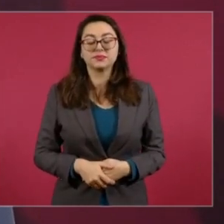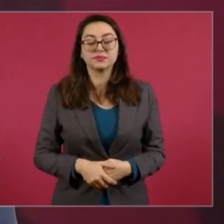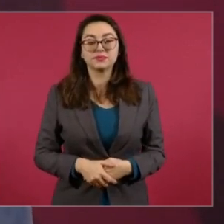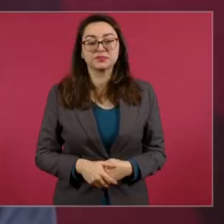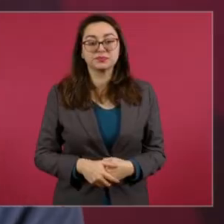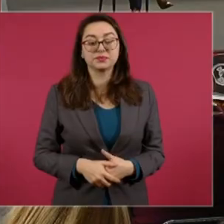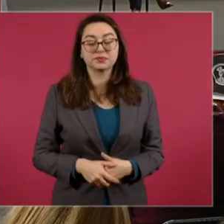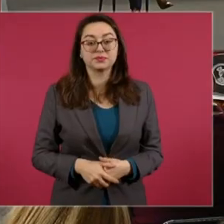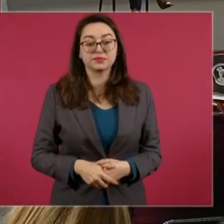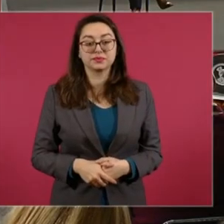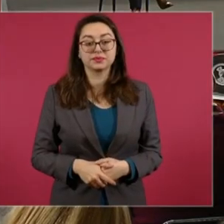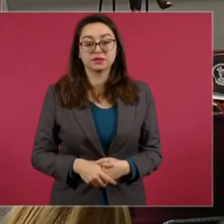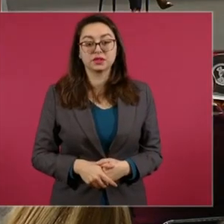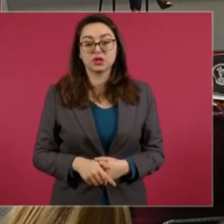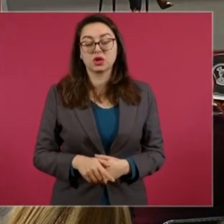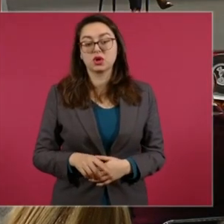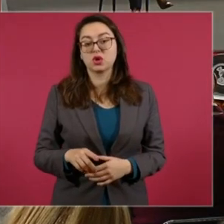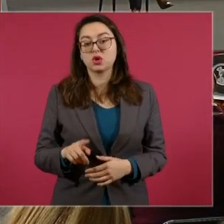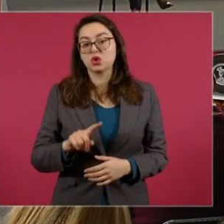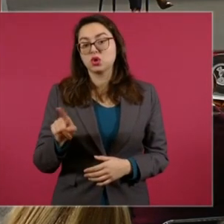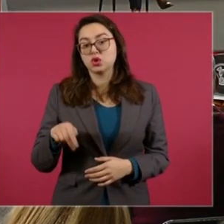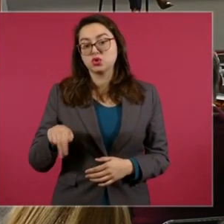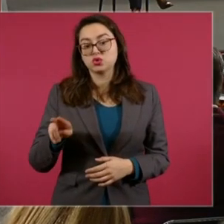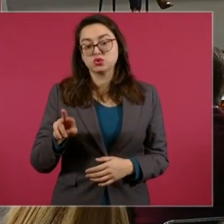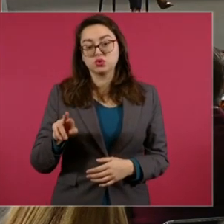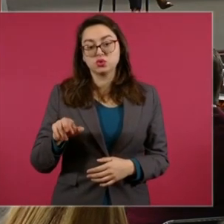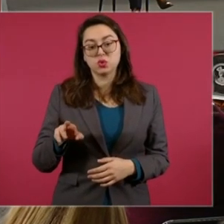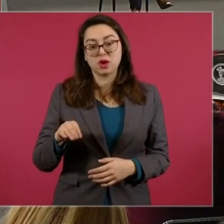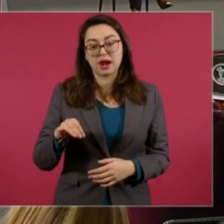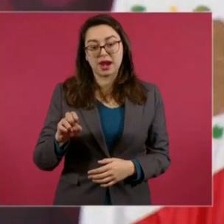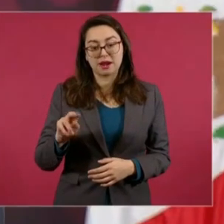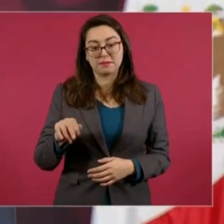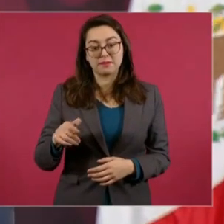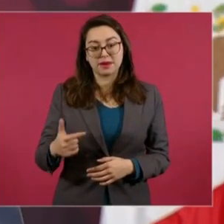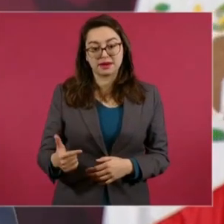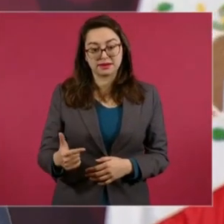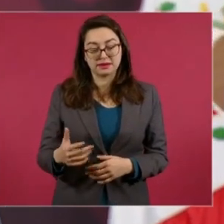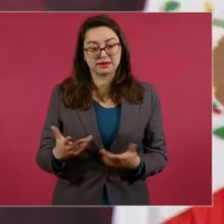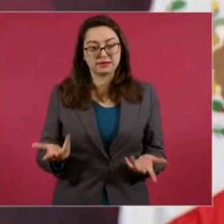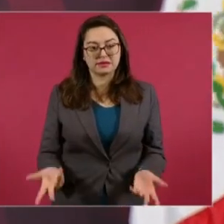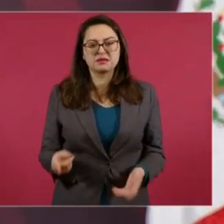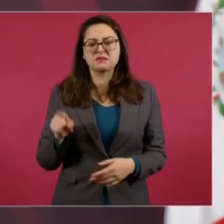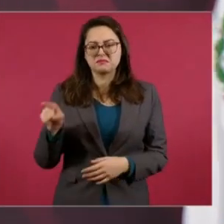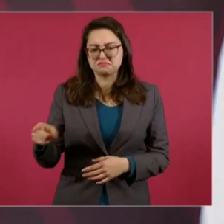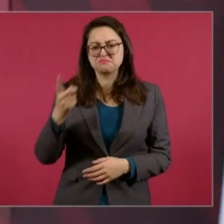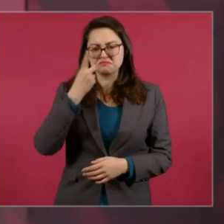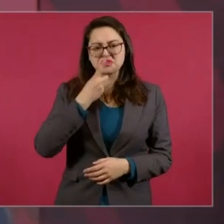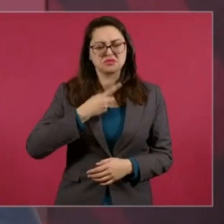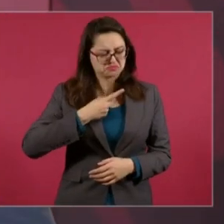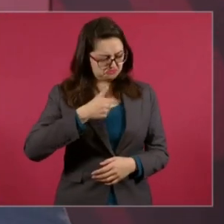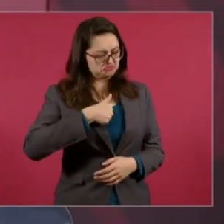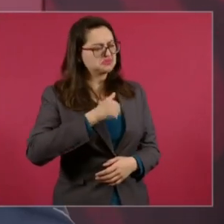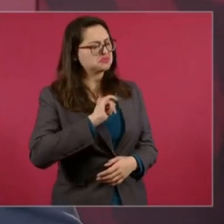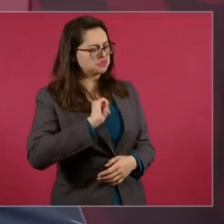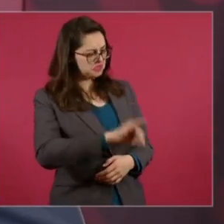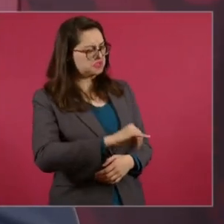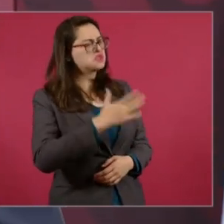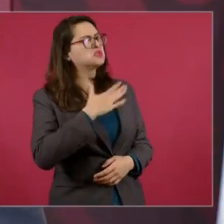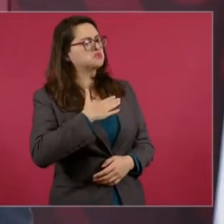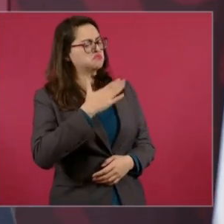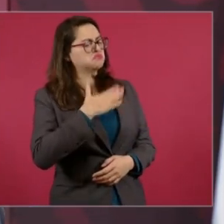Y Zuckerman, que una vez sí, de manera abierta, me dijo: yo soy neoliberal, así